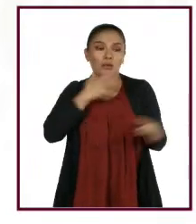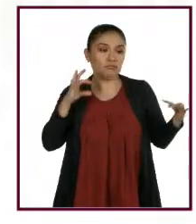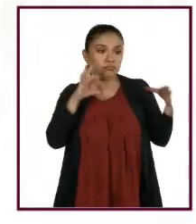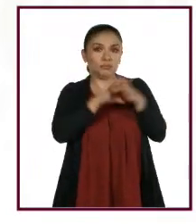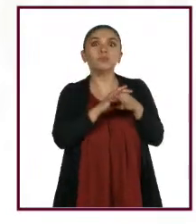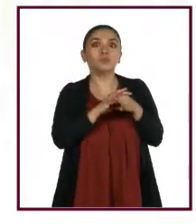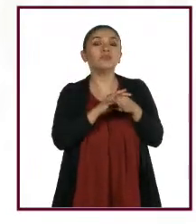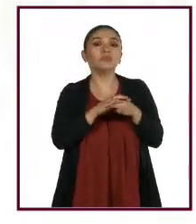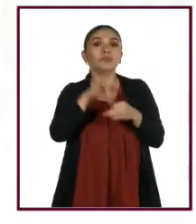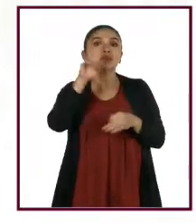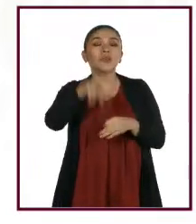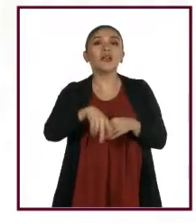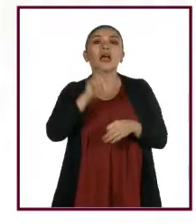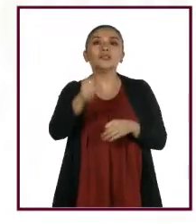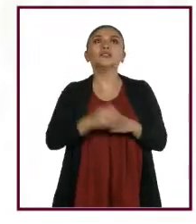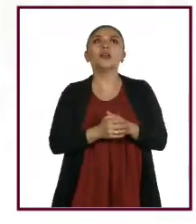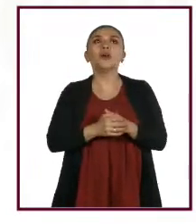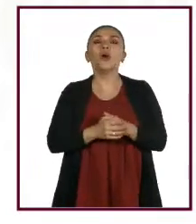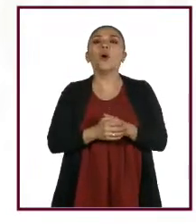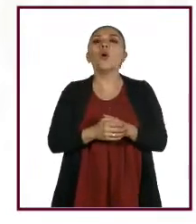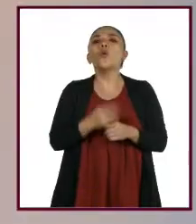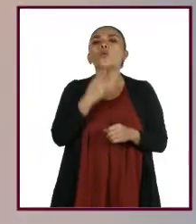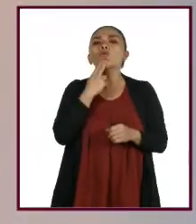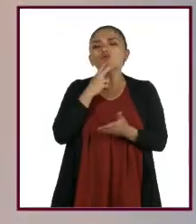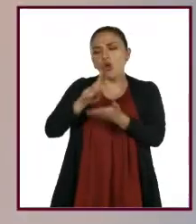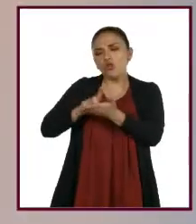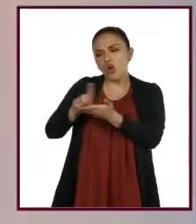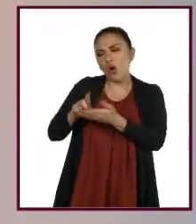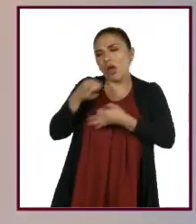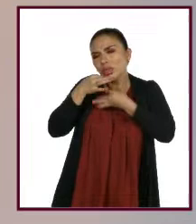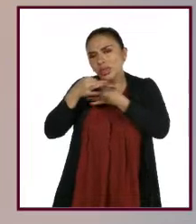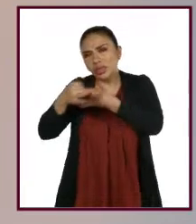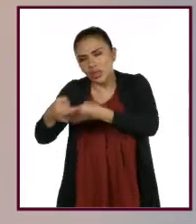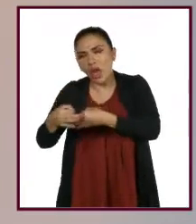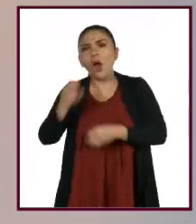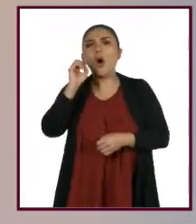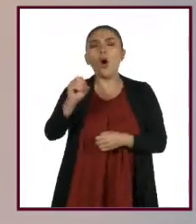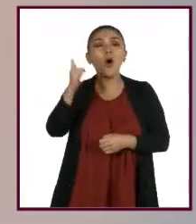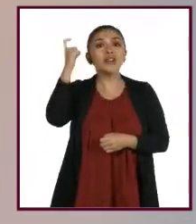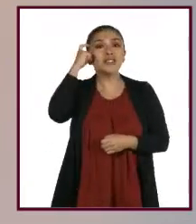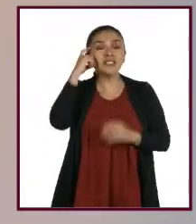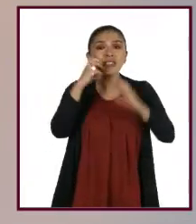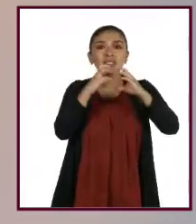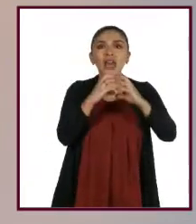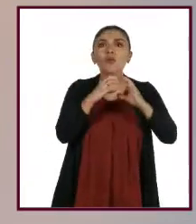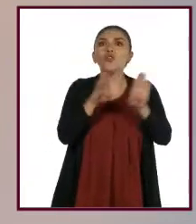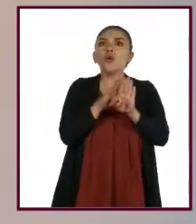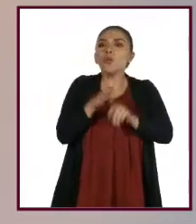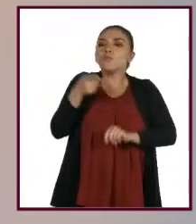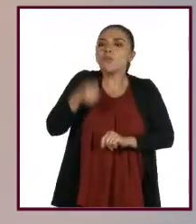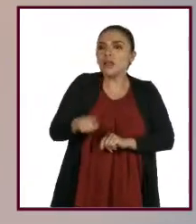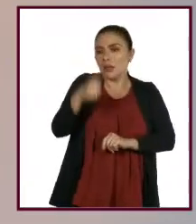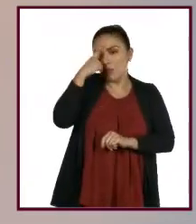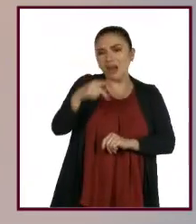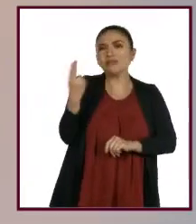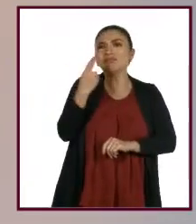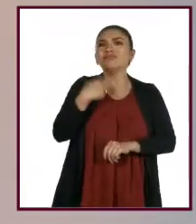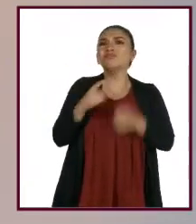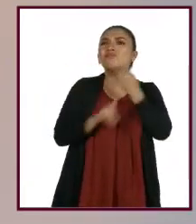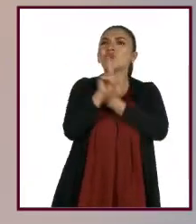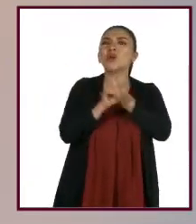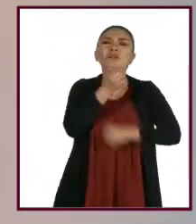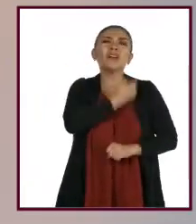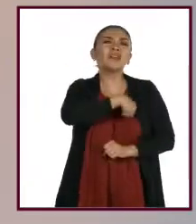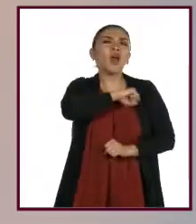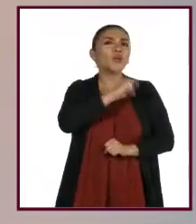relación bidireccional, es decir, que va desde el uso de la sustancia o el propio cerebro condicionando estas situaciones de salud mental